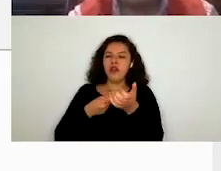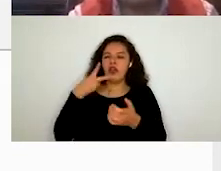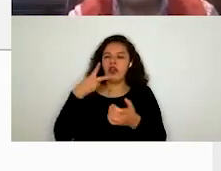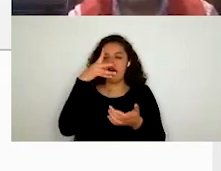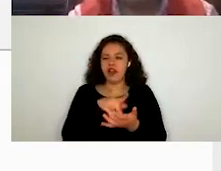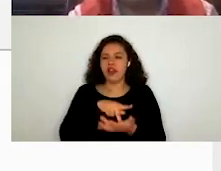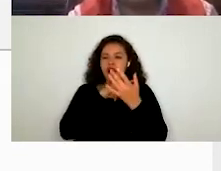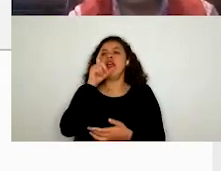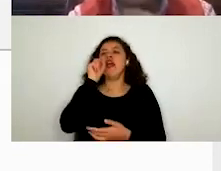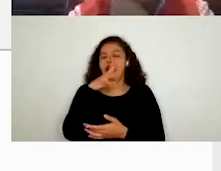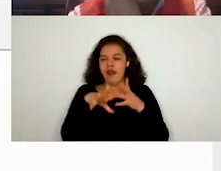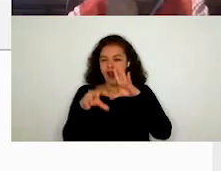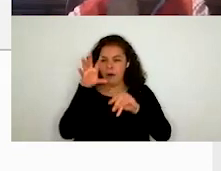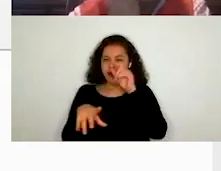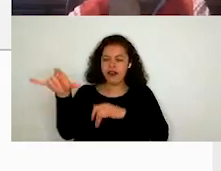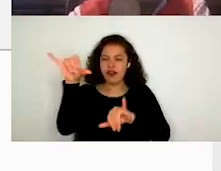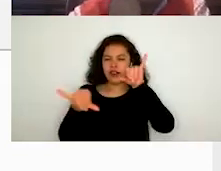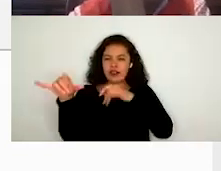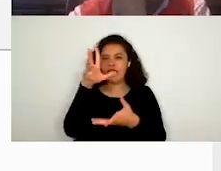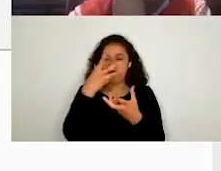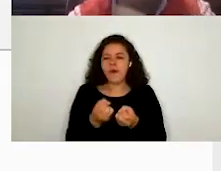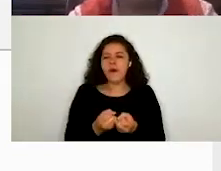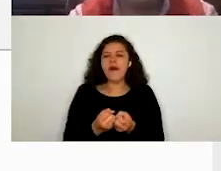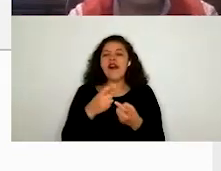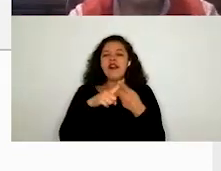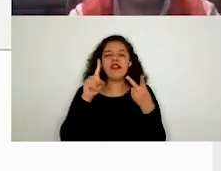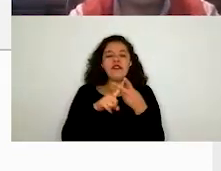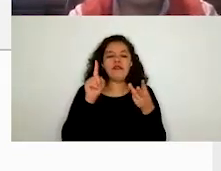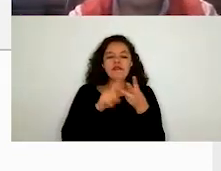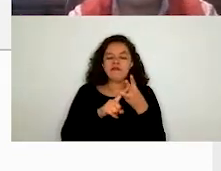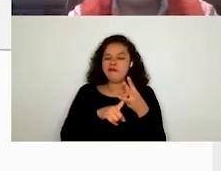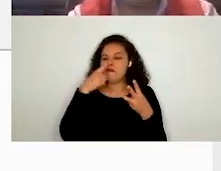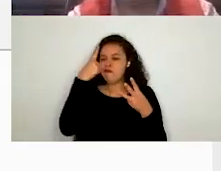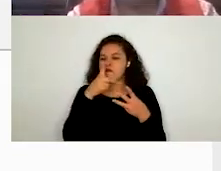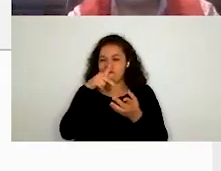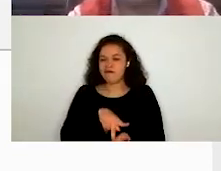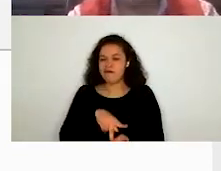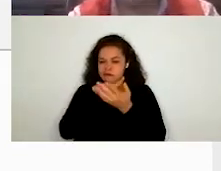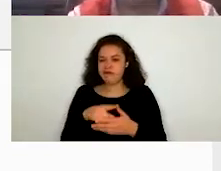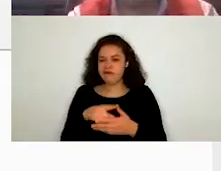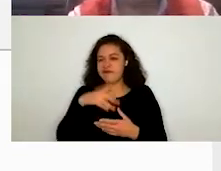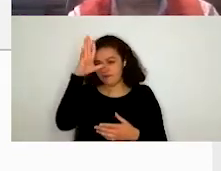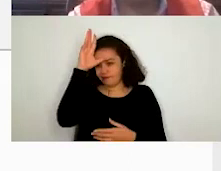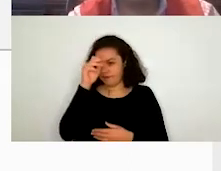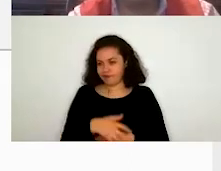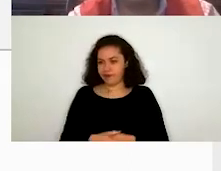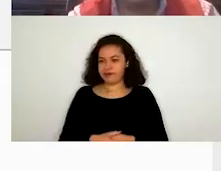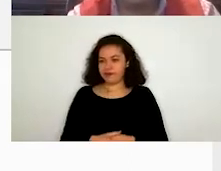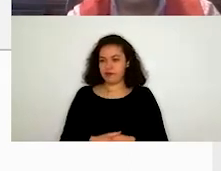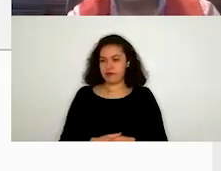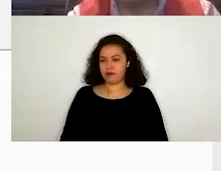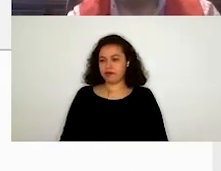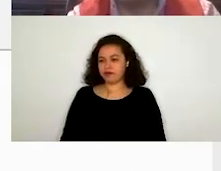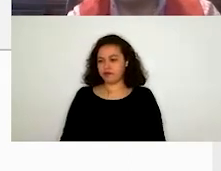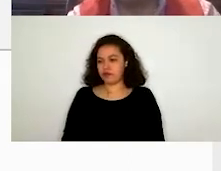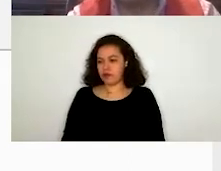químico seco y con un extintor de 1 kilogramo de polvo químico seco. ¿De acuerdo? Y